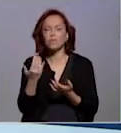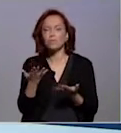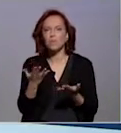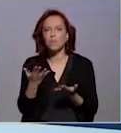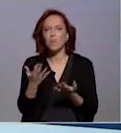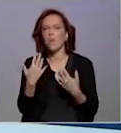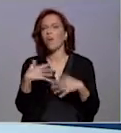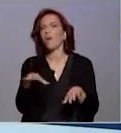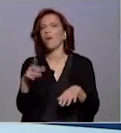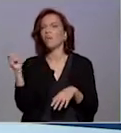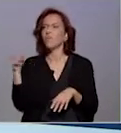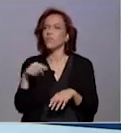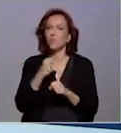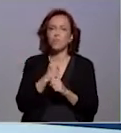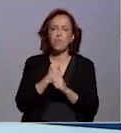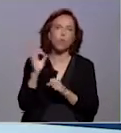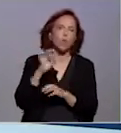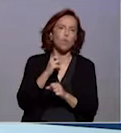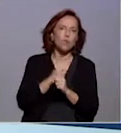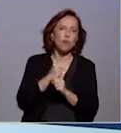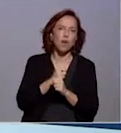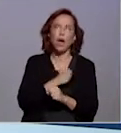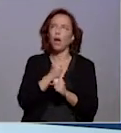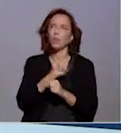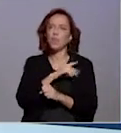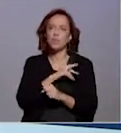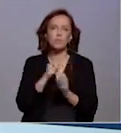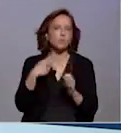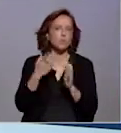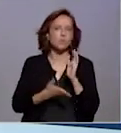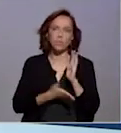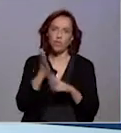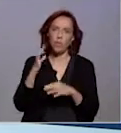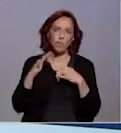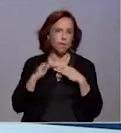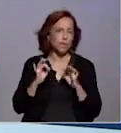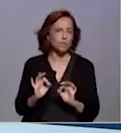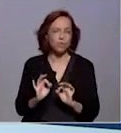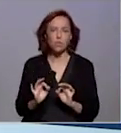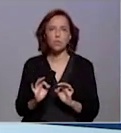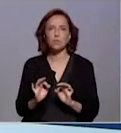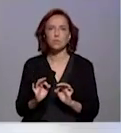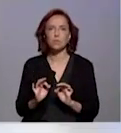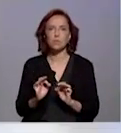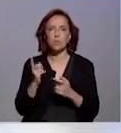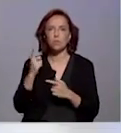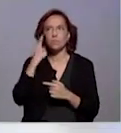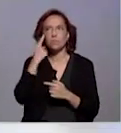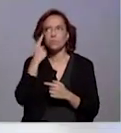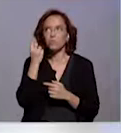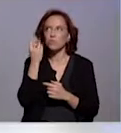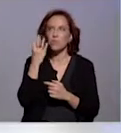veces dicen bueno lo que venía a trabajar o trabajan hasta diciembre y luego se va porque siento con las vacaciones decir tiene una concepción